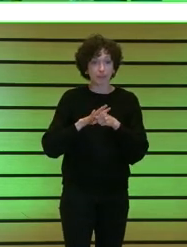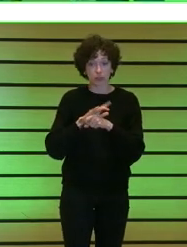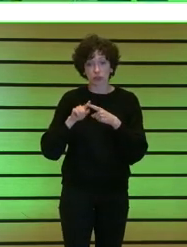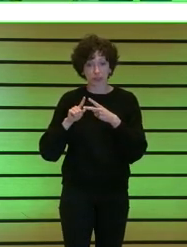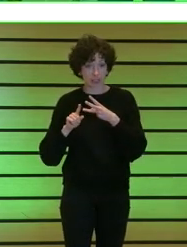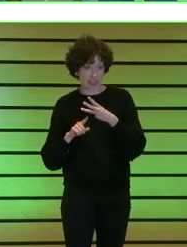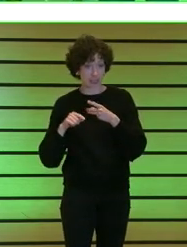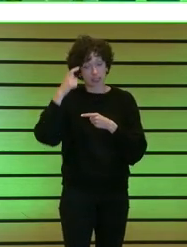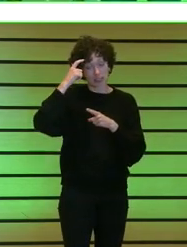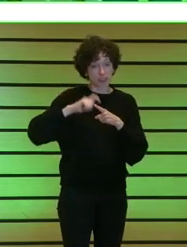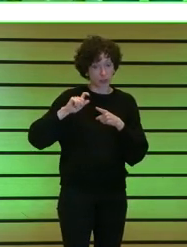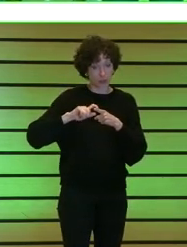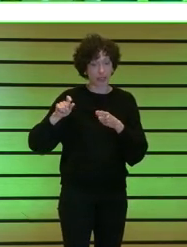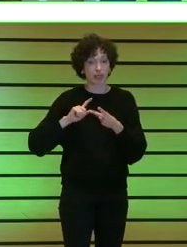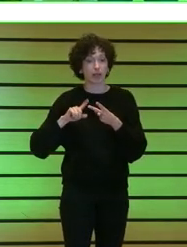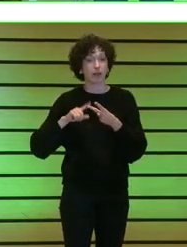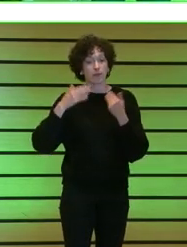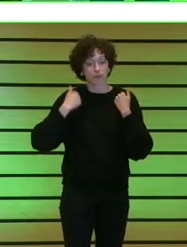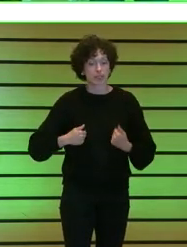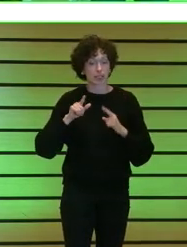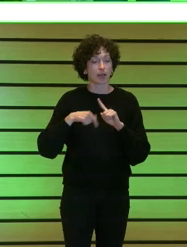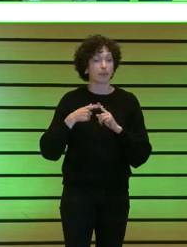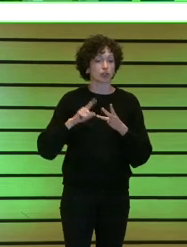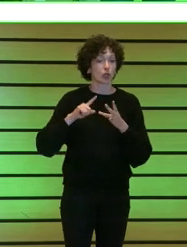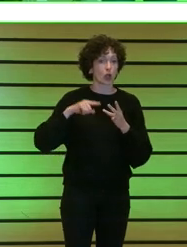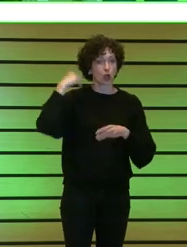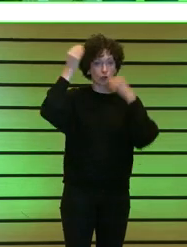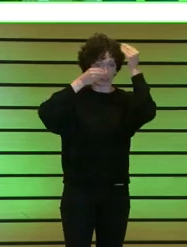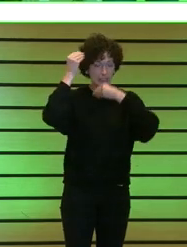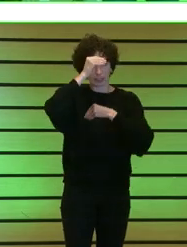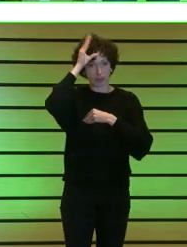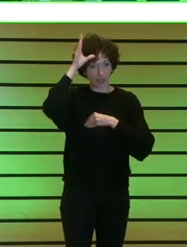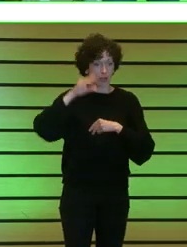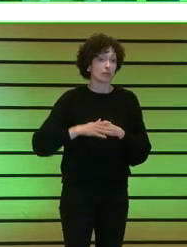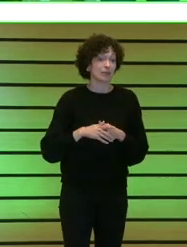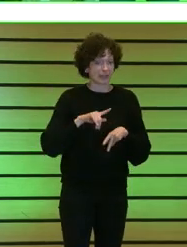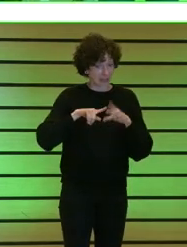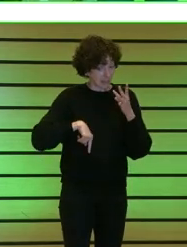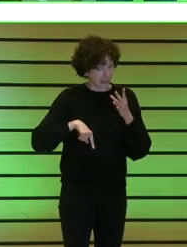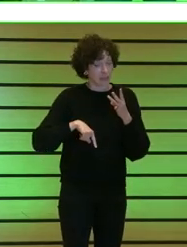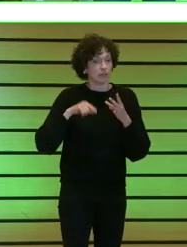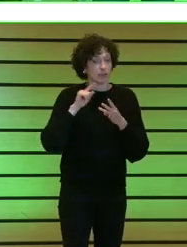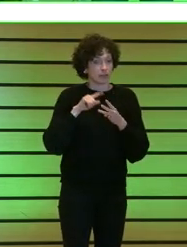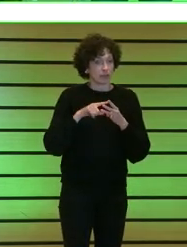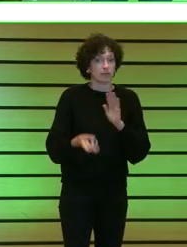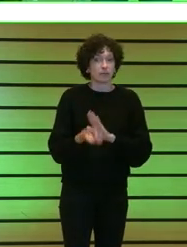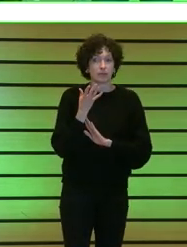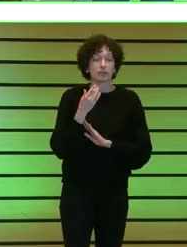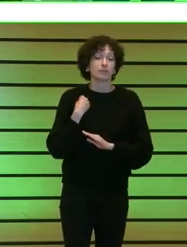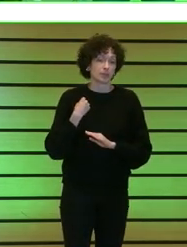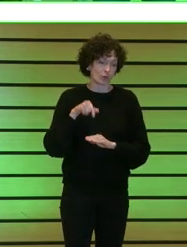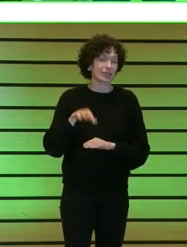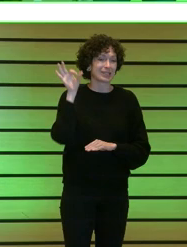psicológica física y cognitiva y esas tres dificultades se manifiestan en lo que llamamos síndrome